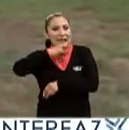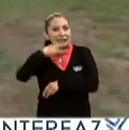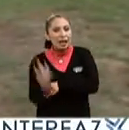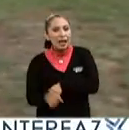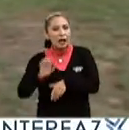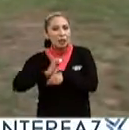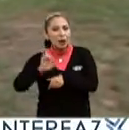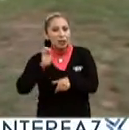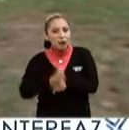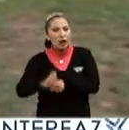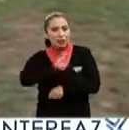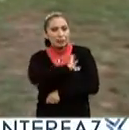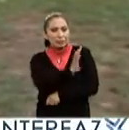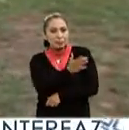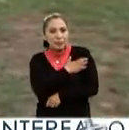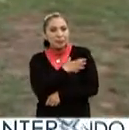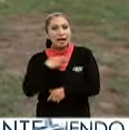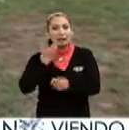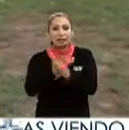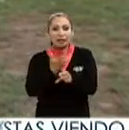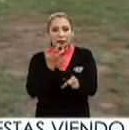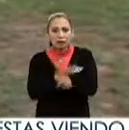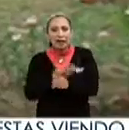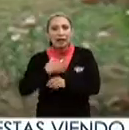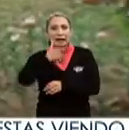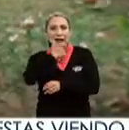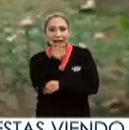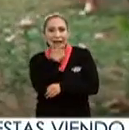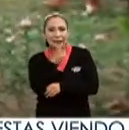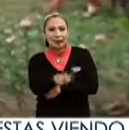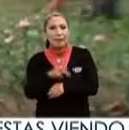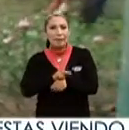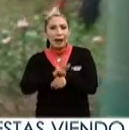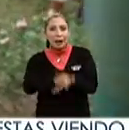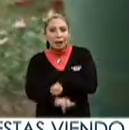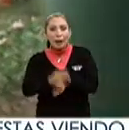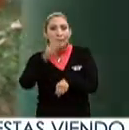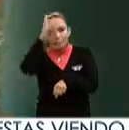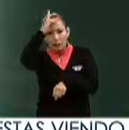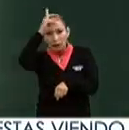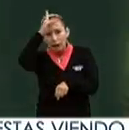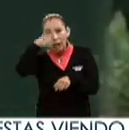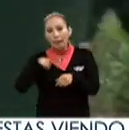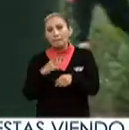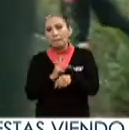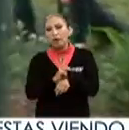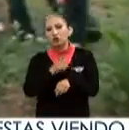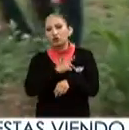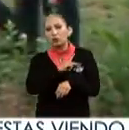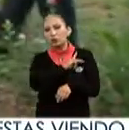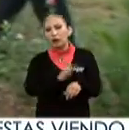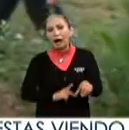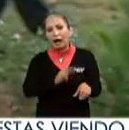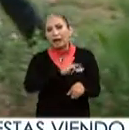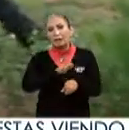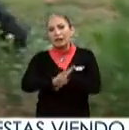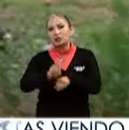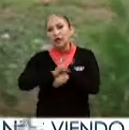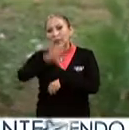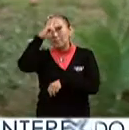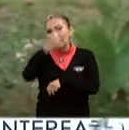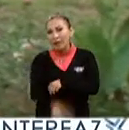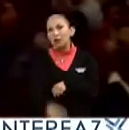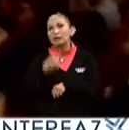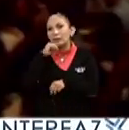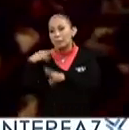Chile, Ecuador, España, Estados Unidos, Inglaterra, Paraguay, Perú, Portugal, Venezuela y México.